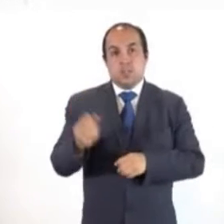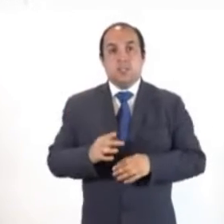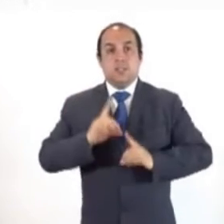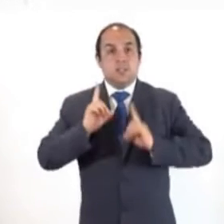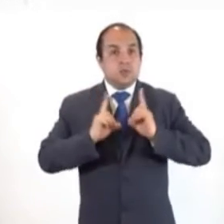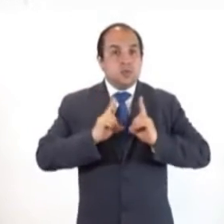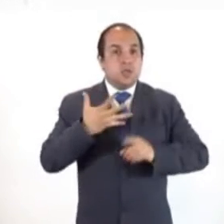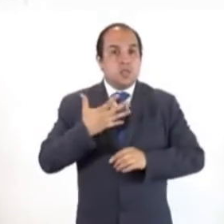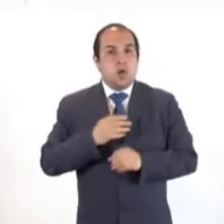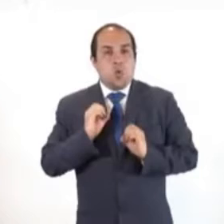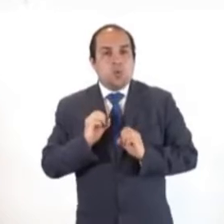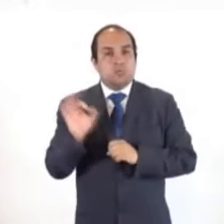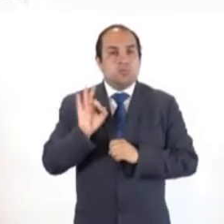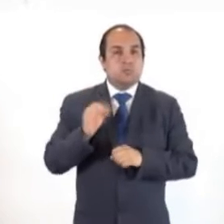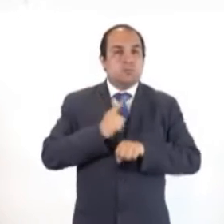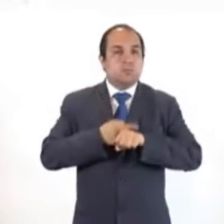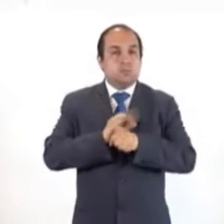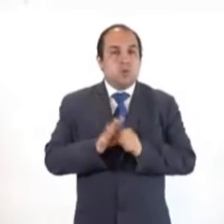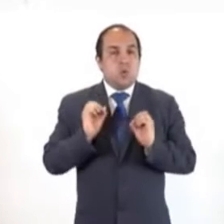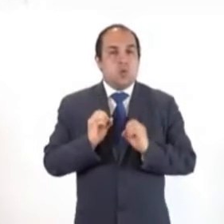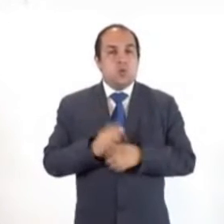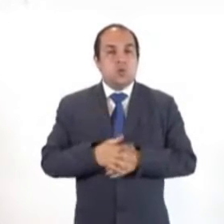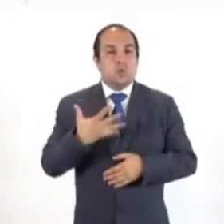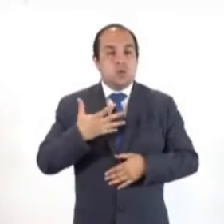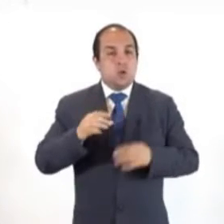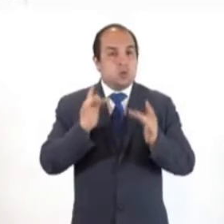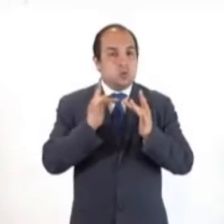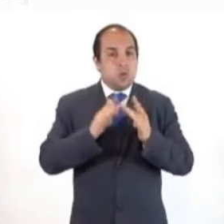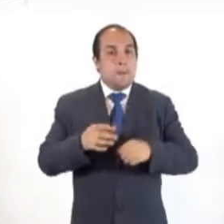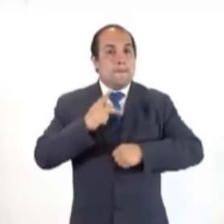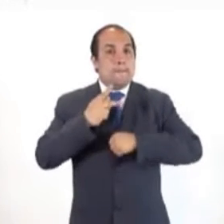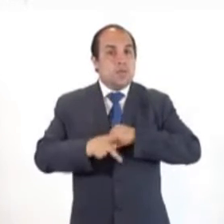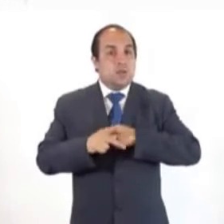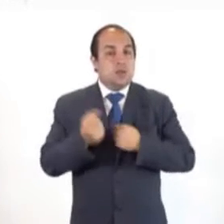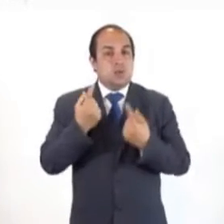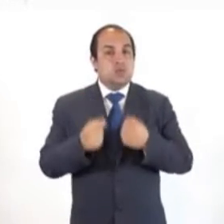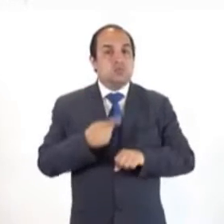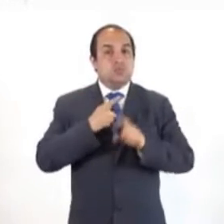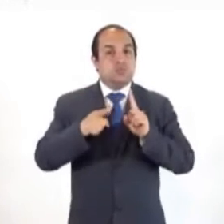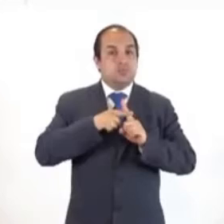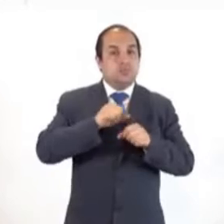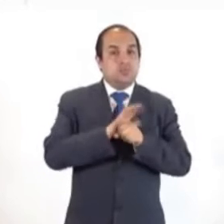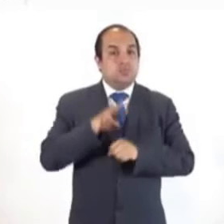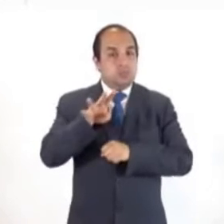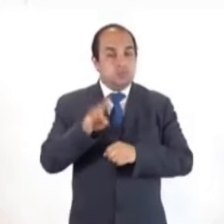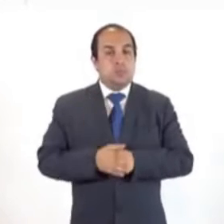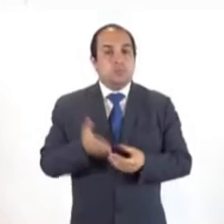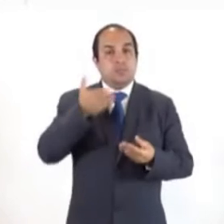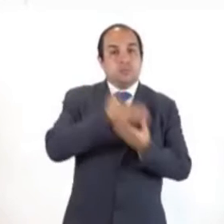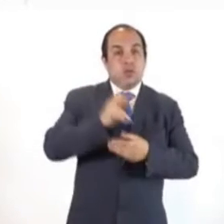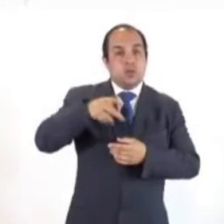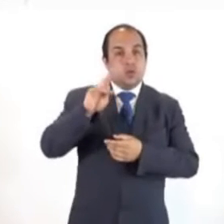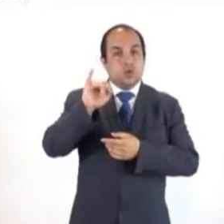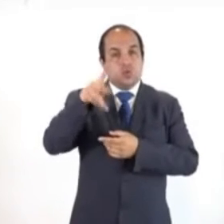duda, la más mínima sospecha, si estuvieron en una actividad en un contacto de riesgo con alguien que posteriormente salió positivo a COVID-19, acudan a